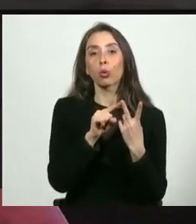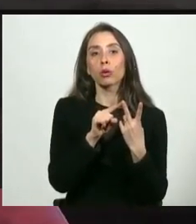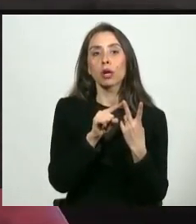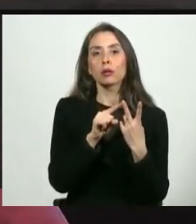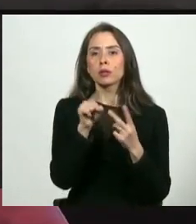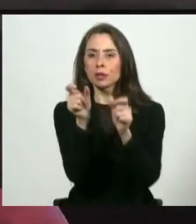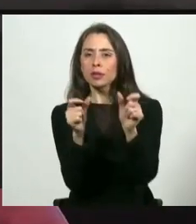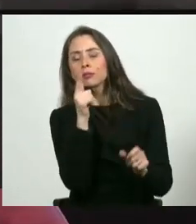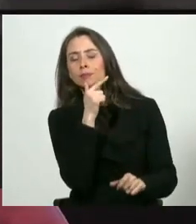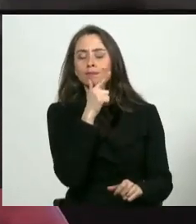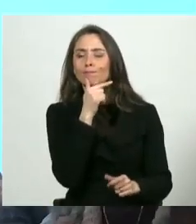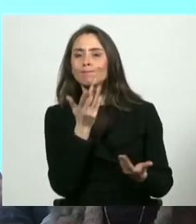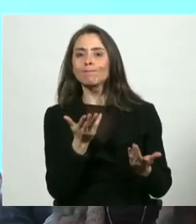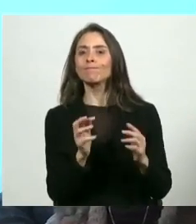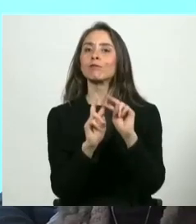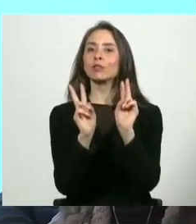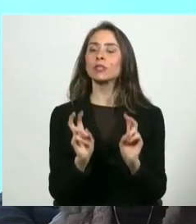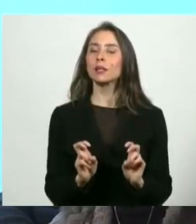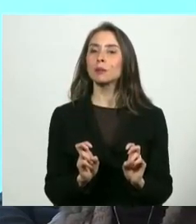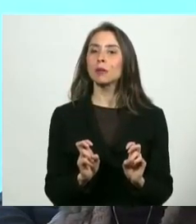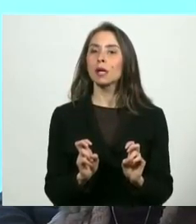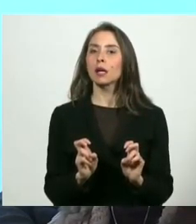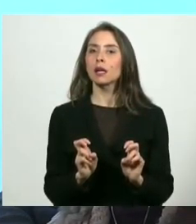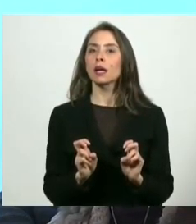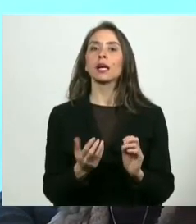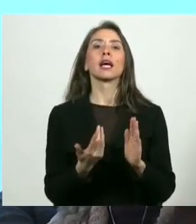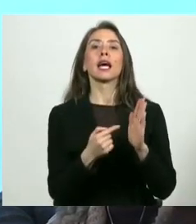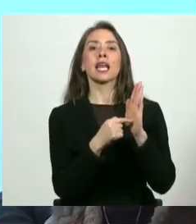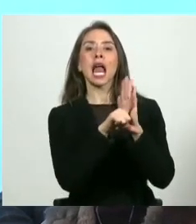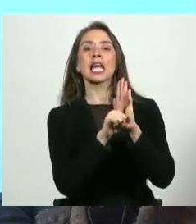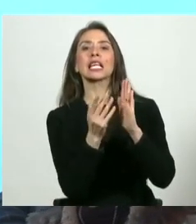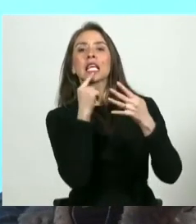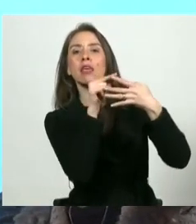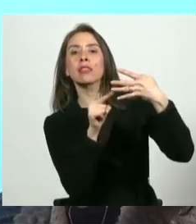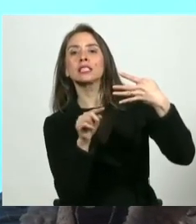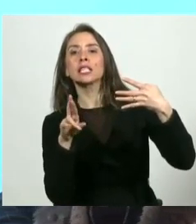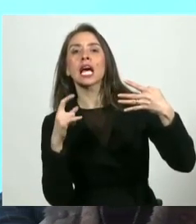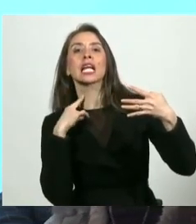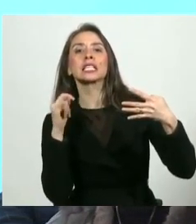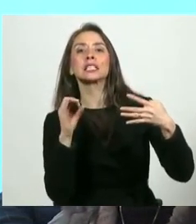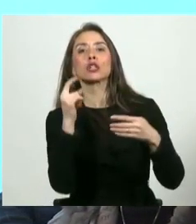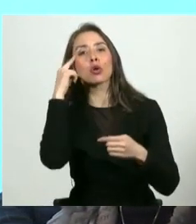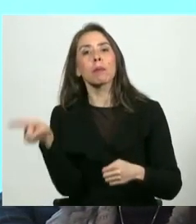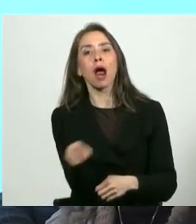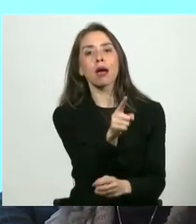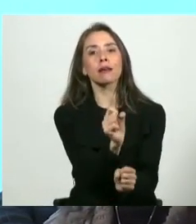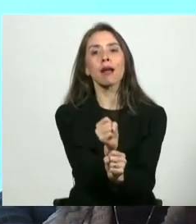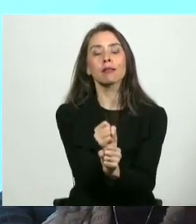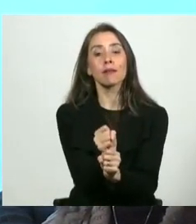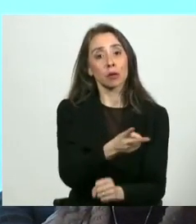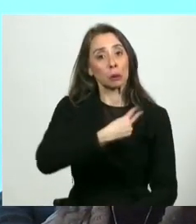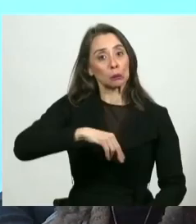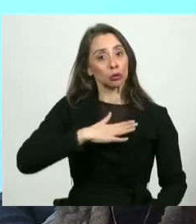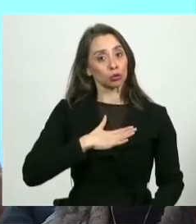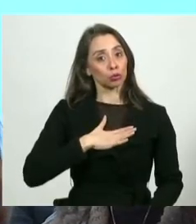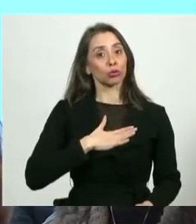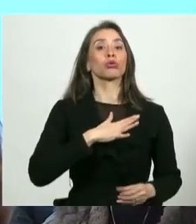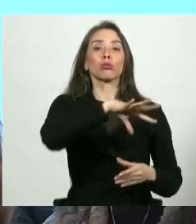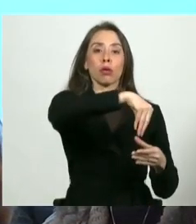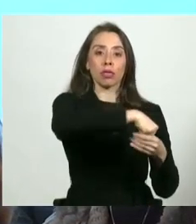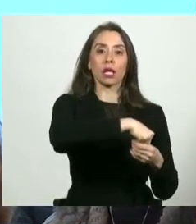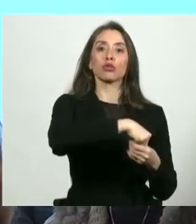han cuestionado el tema de los requisitos legales para poder trabajar. Nosotros pertenecemos al Ministerio de